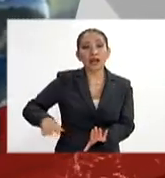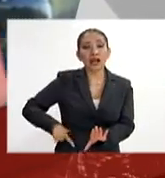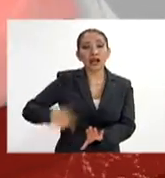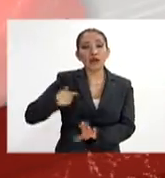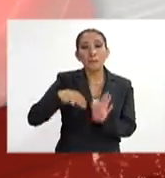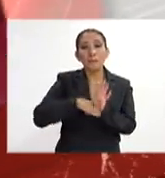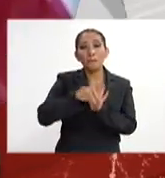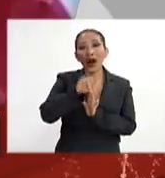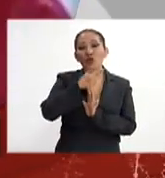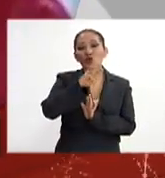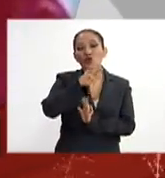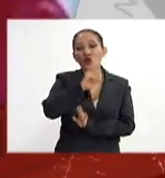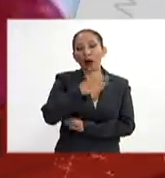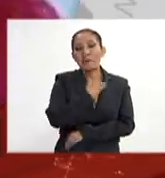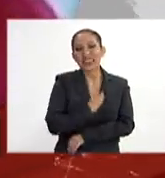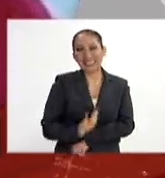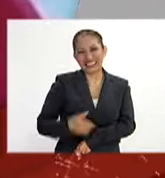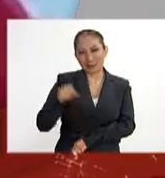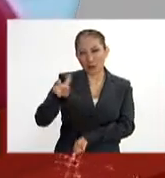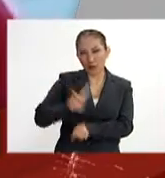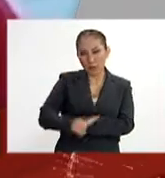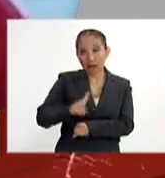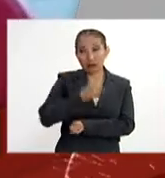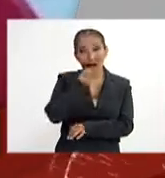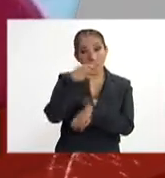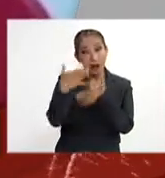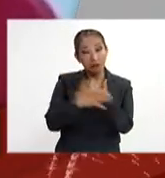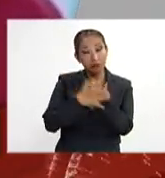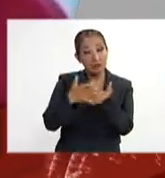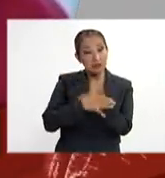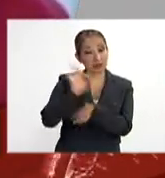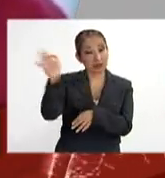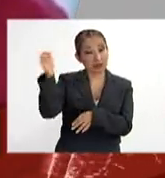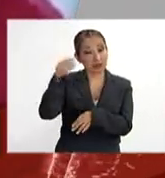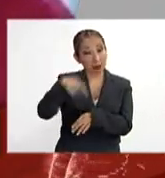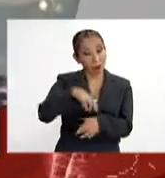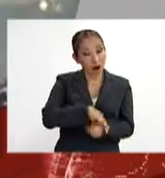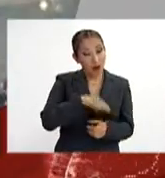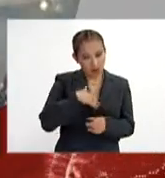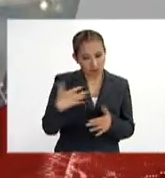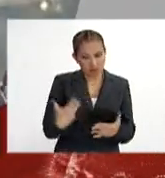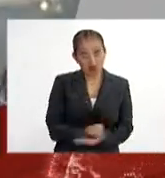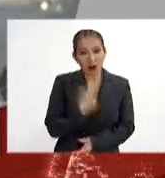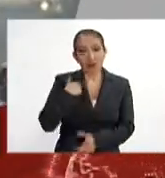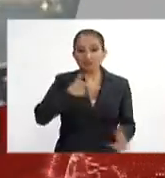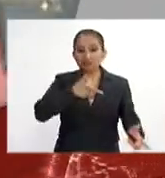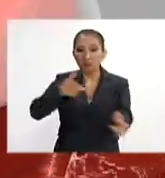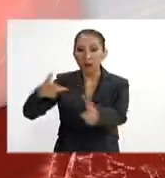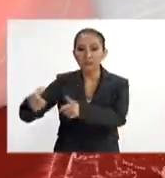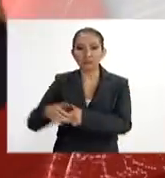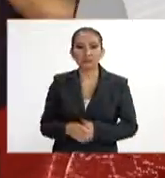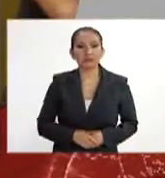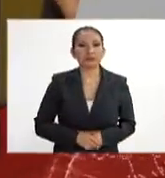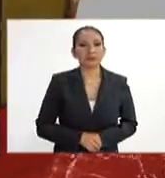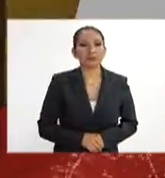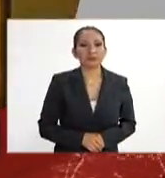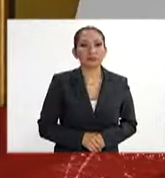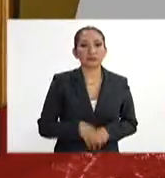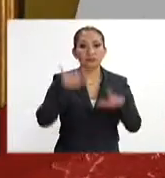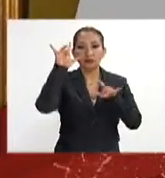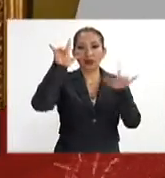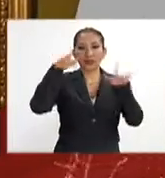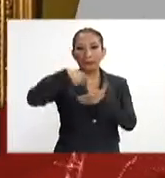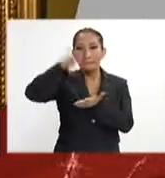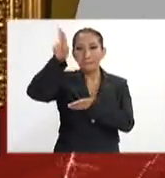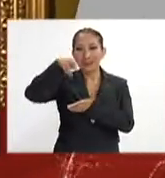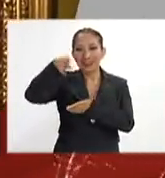Maduro. El presidente de Venezuela advierte que lo que no logre con los votos lo conseguirá con las armas. Un cuadro del